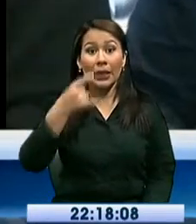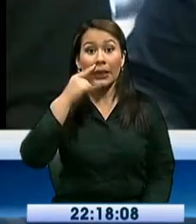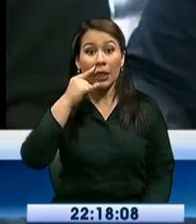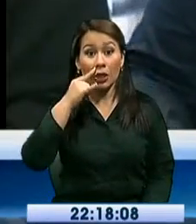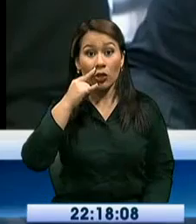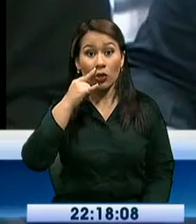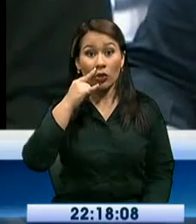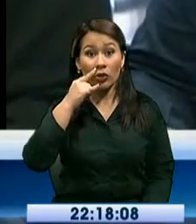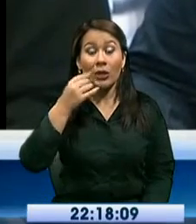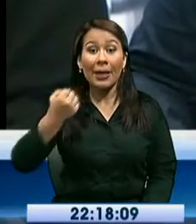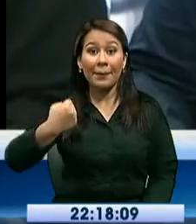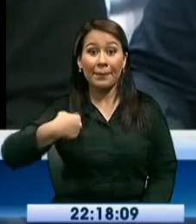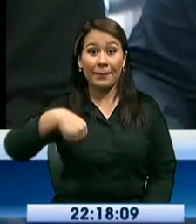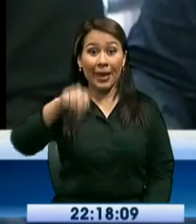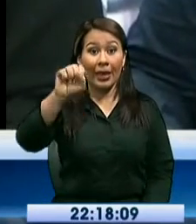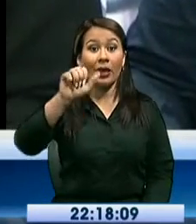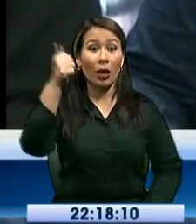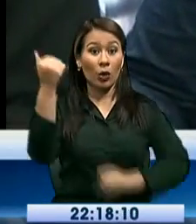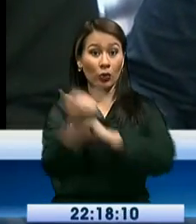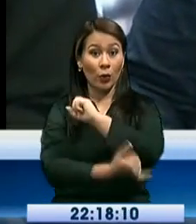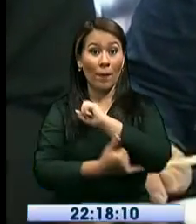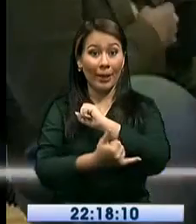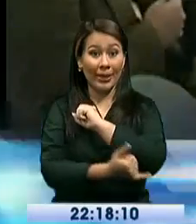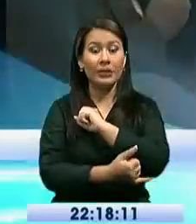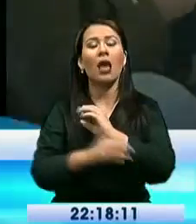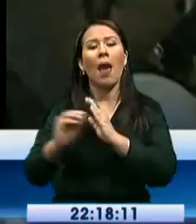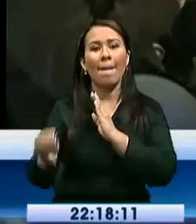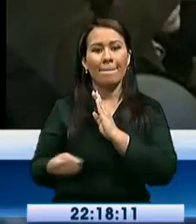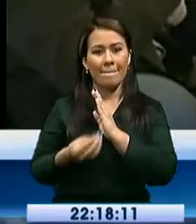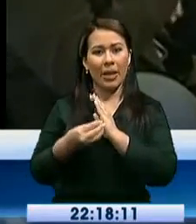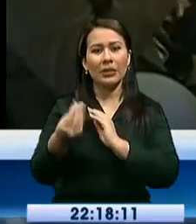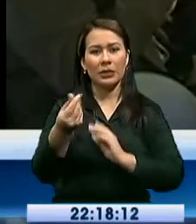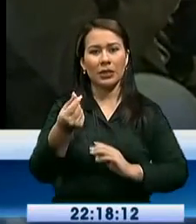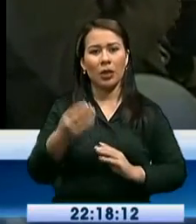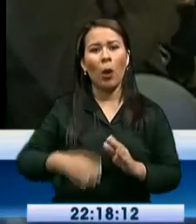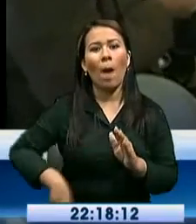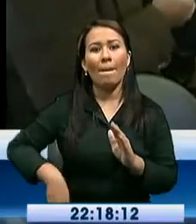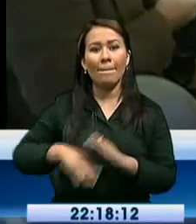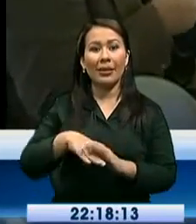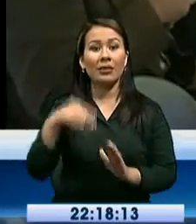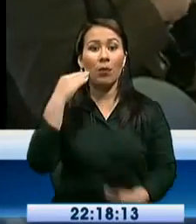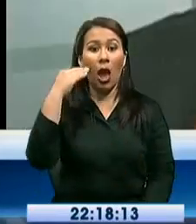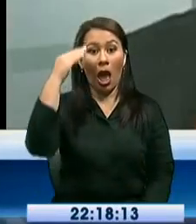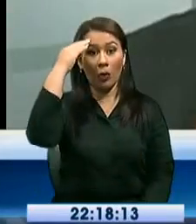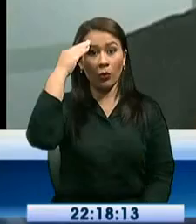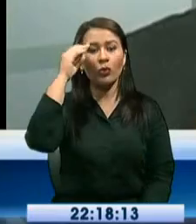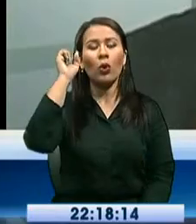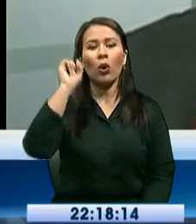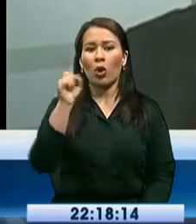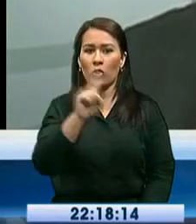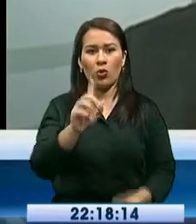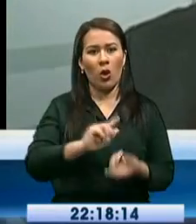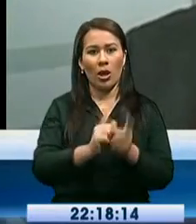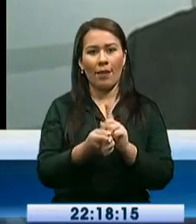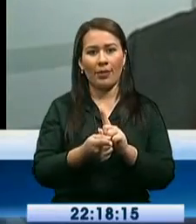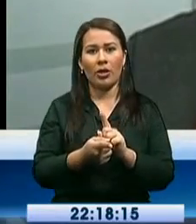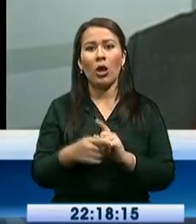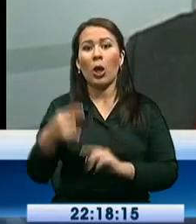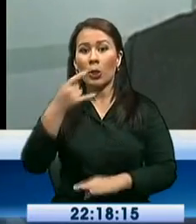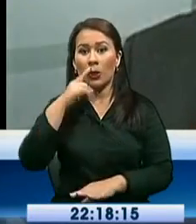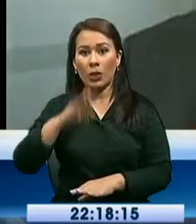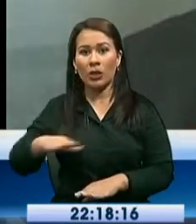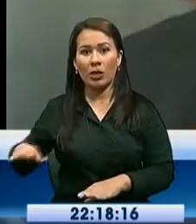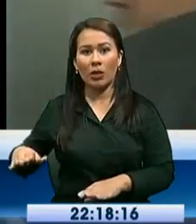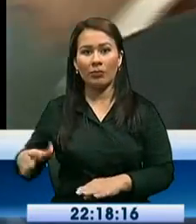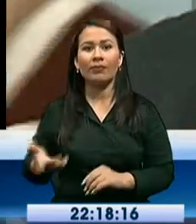podrán llevar un monto de $366 en efectivo. El máximo por adulto no fue modificado. Y no, ahí fue como darse